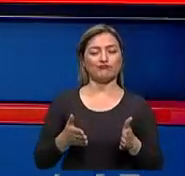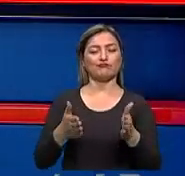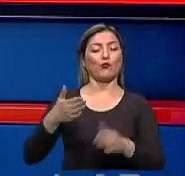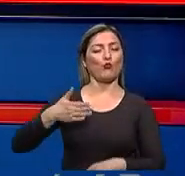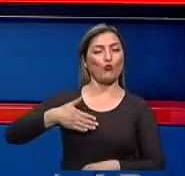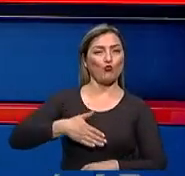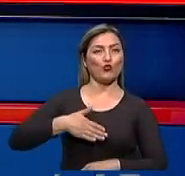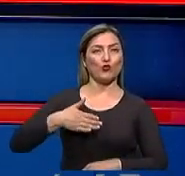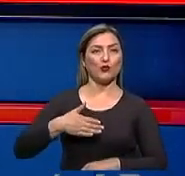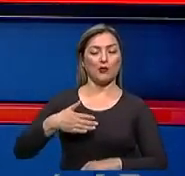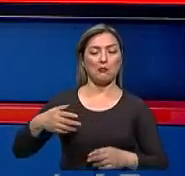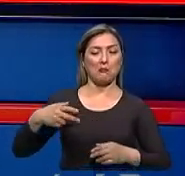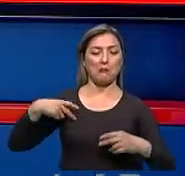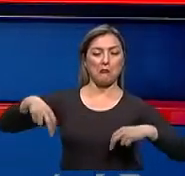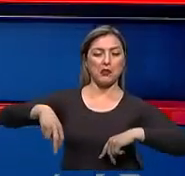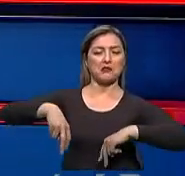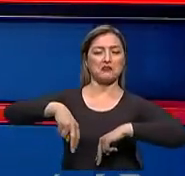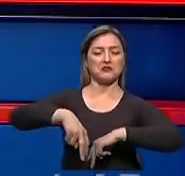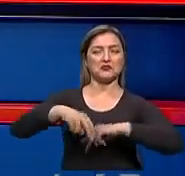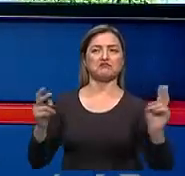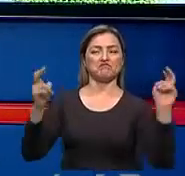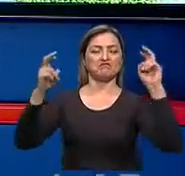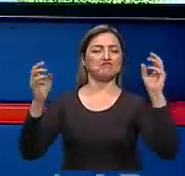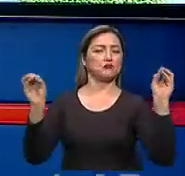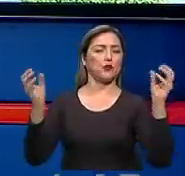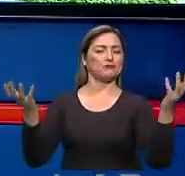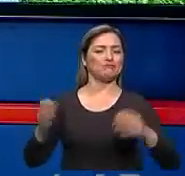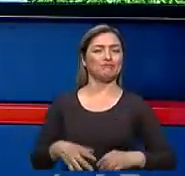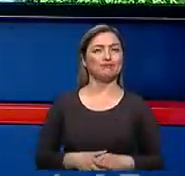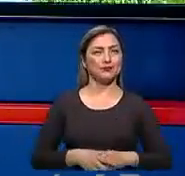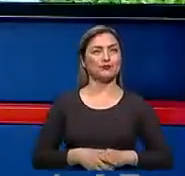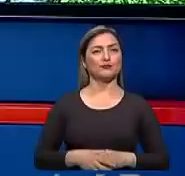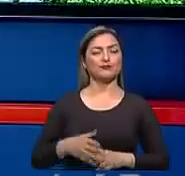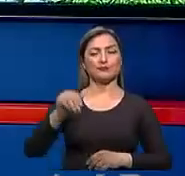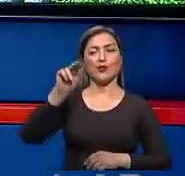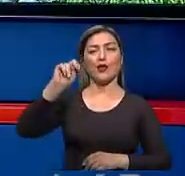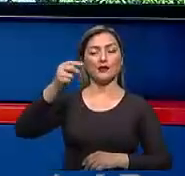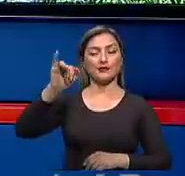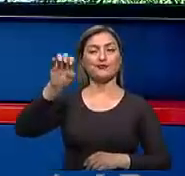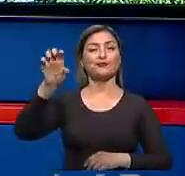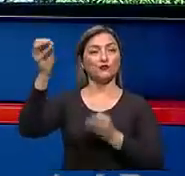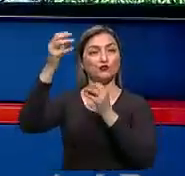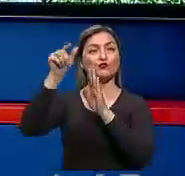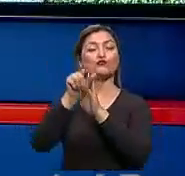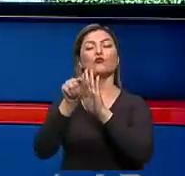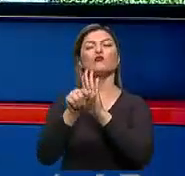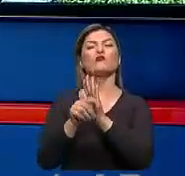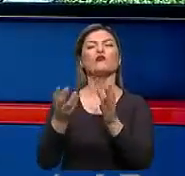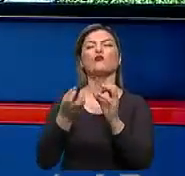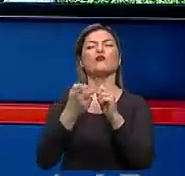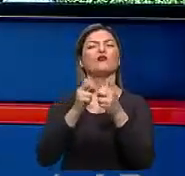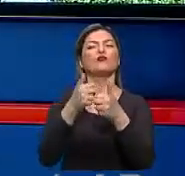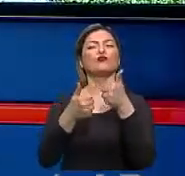Angie Torres está en este punto para comentarnos más detalles al respecto. Angie, te damos el paso, por favor, cuéntanos también cuáles son los problemas que tienen